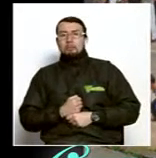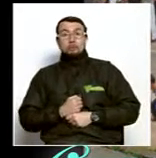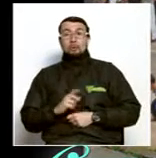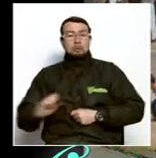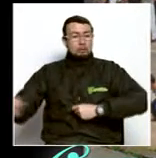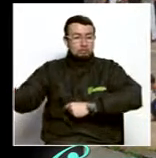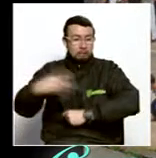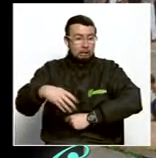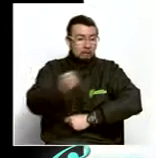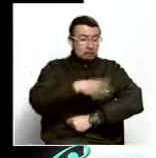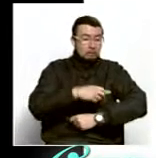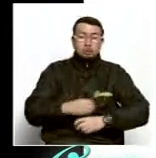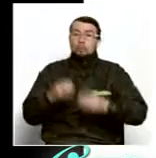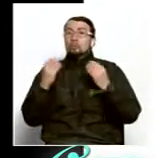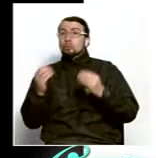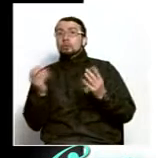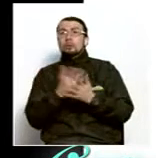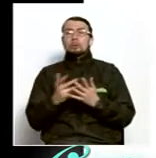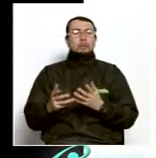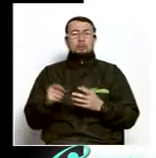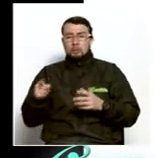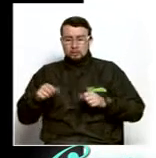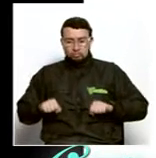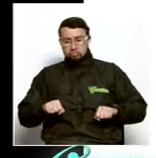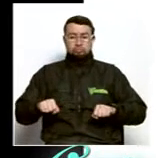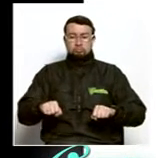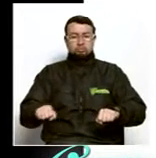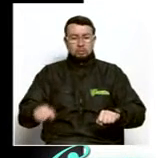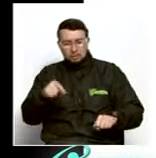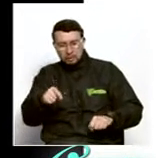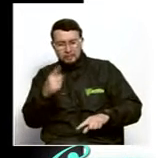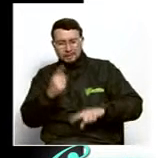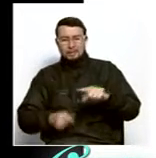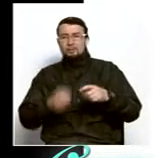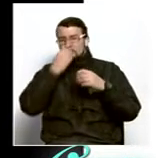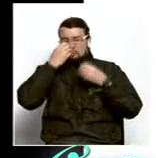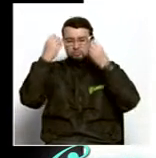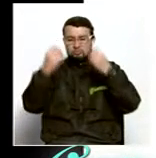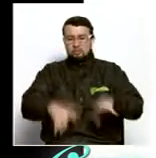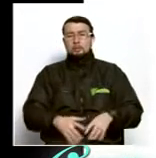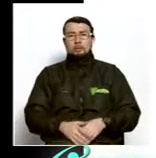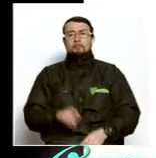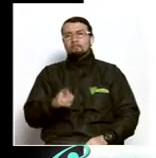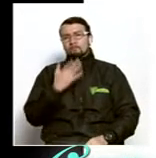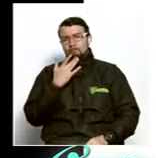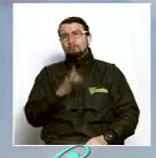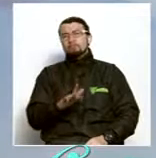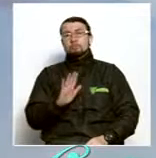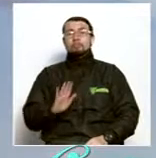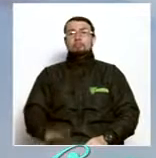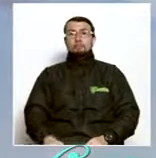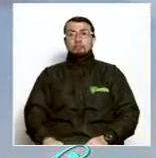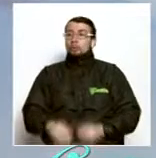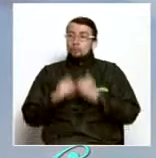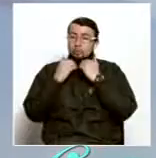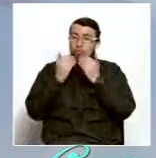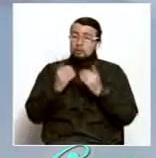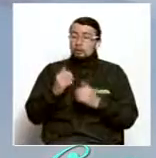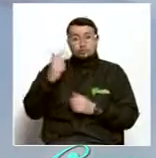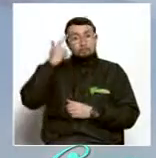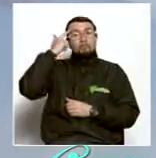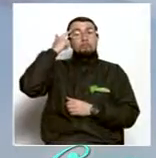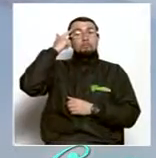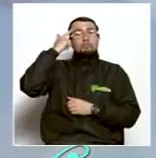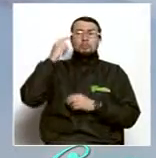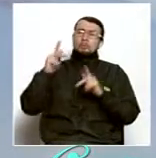nevera de comida y de todo, y uno de esos carros llenos de comida, y la mitad se pierde. Pues qué pecado, que yo no sé qué le puede venir a las personas